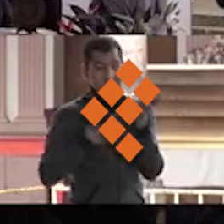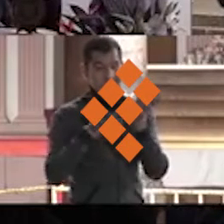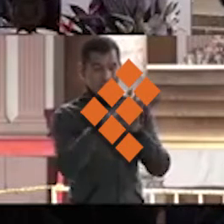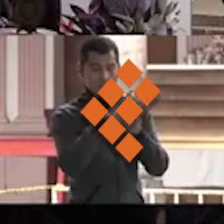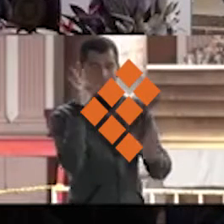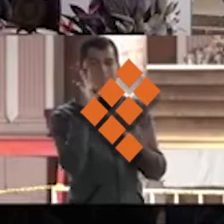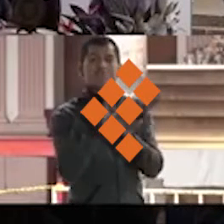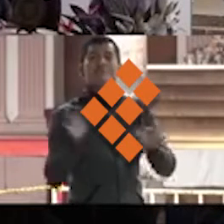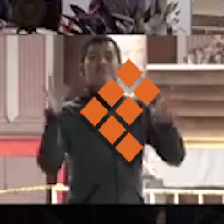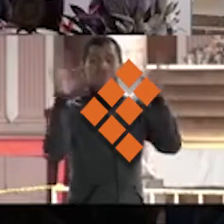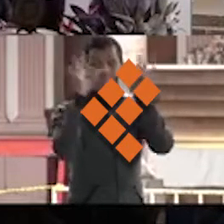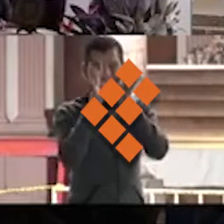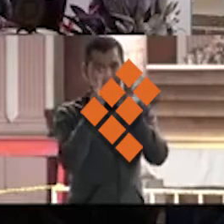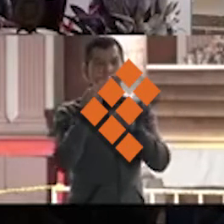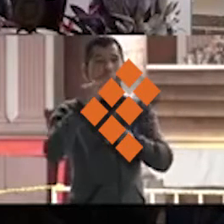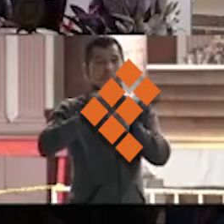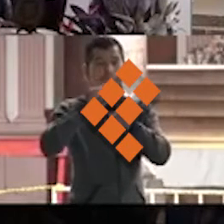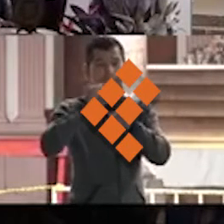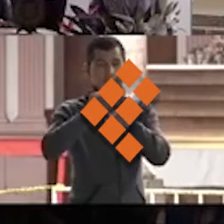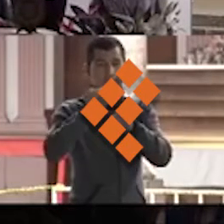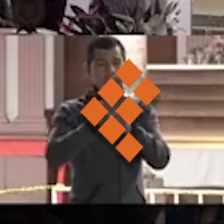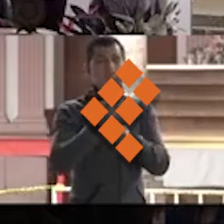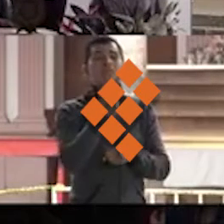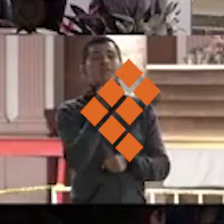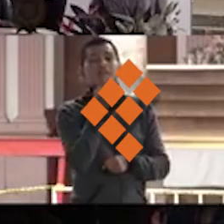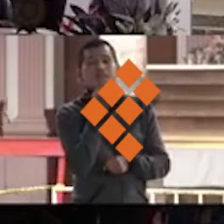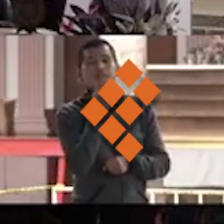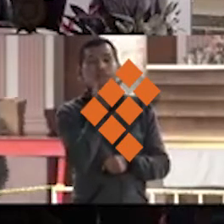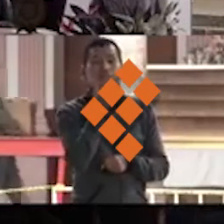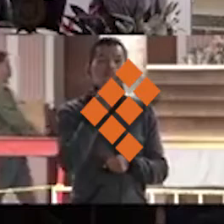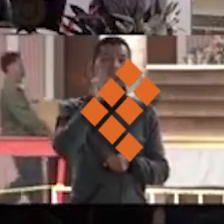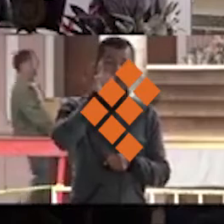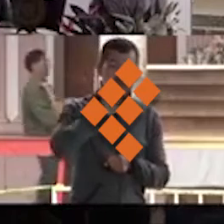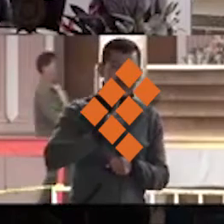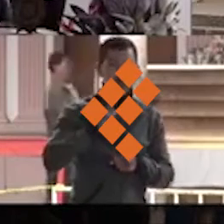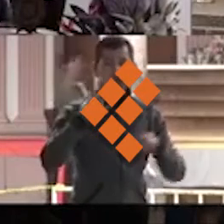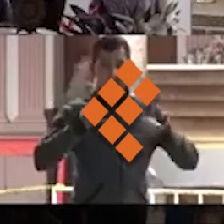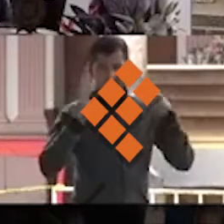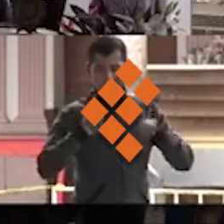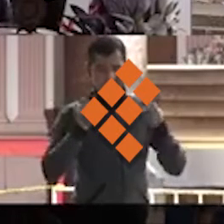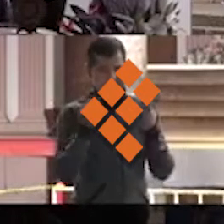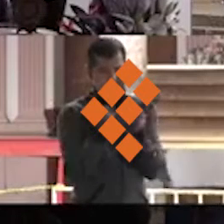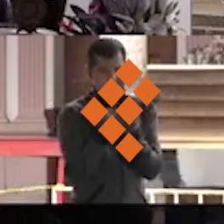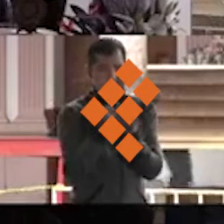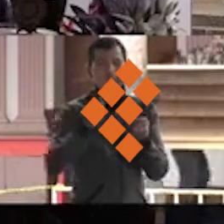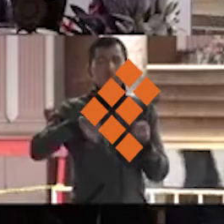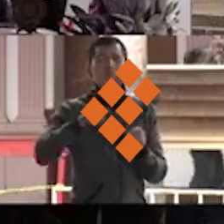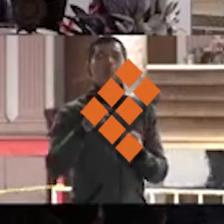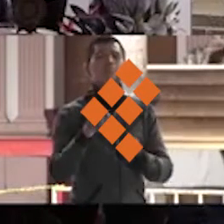la trascendencia de que el día de hoy las niñas y niños, así como las juventudes, se